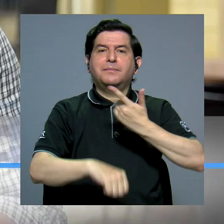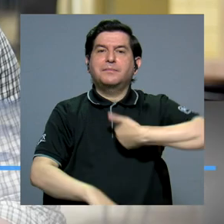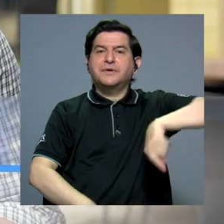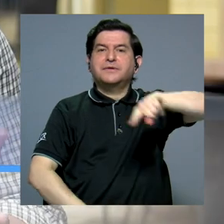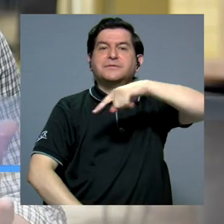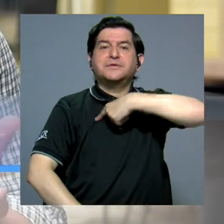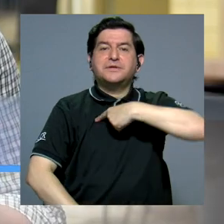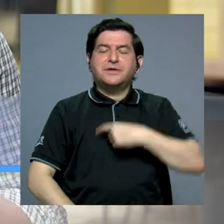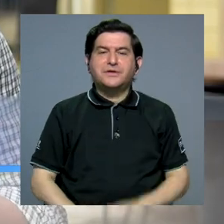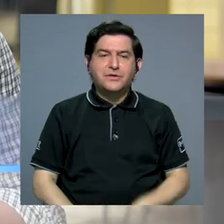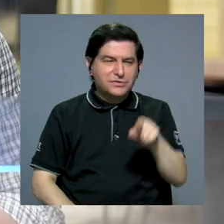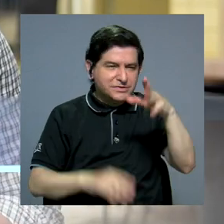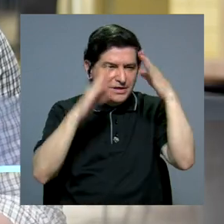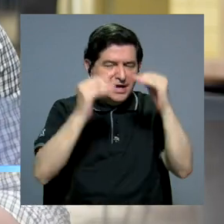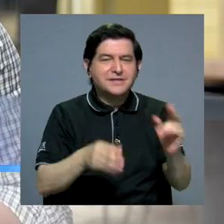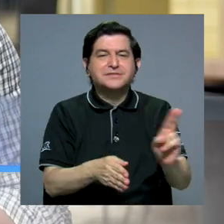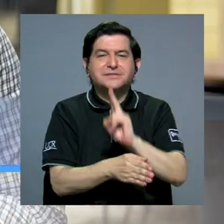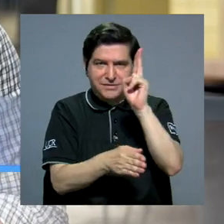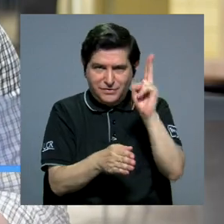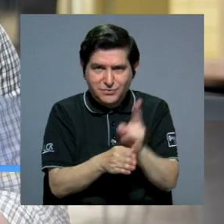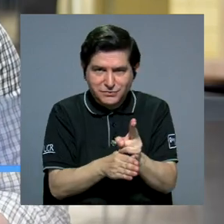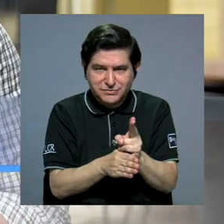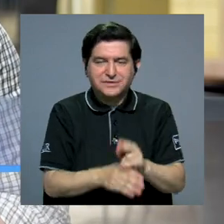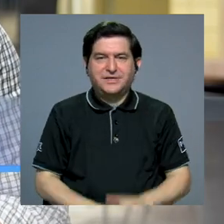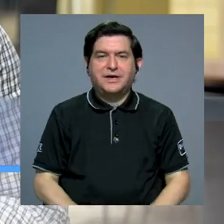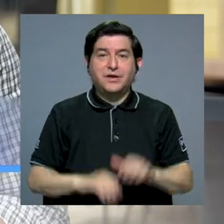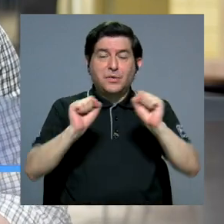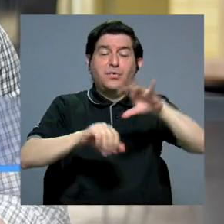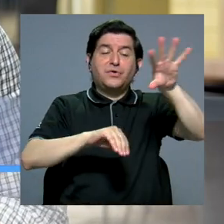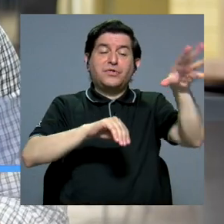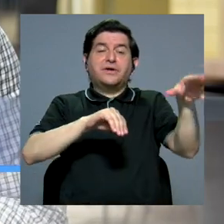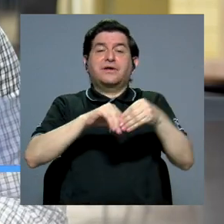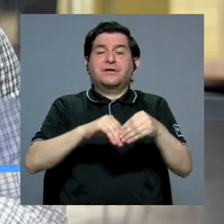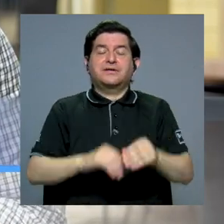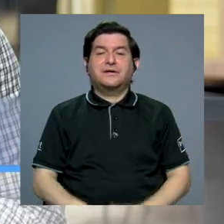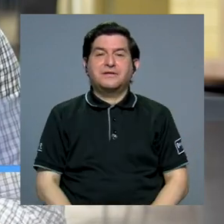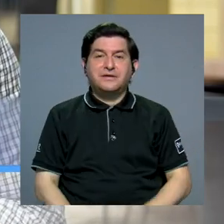permitió retomar esa información para agregarla